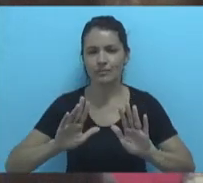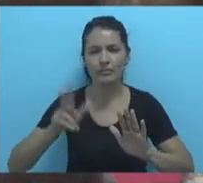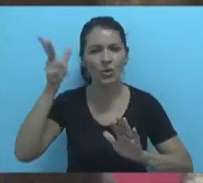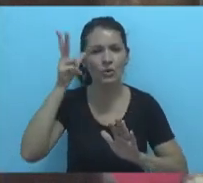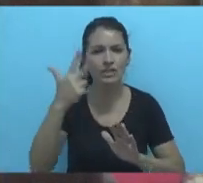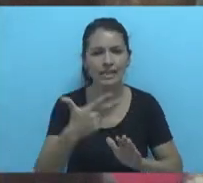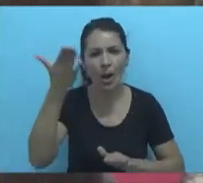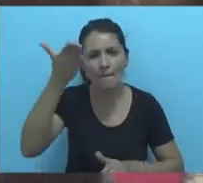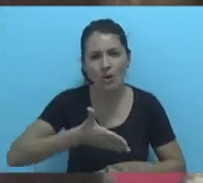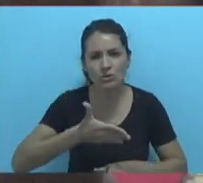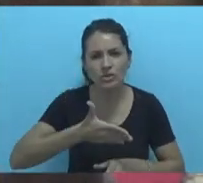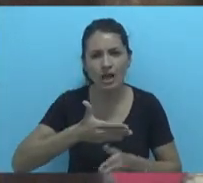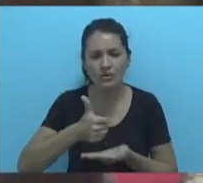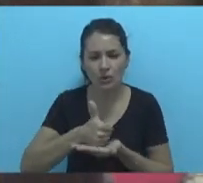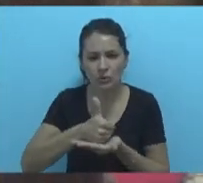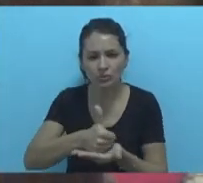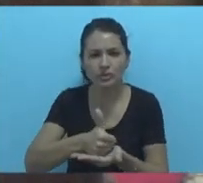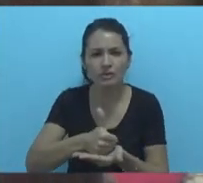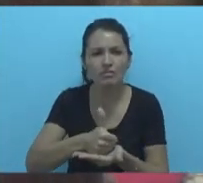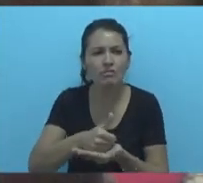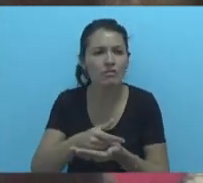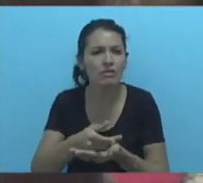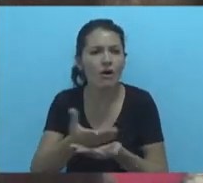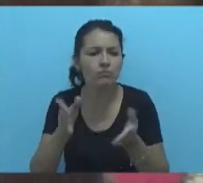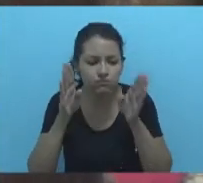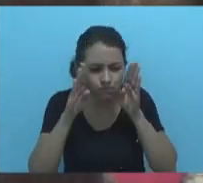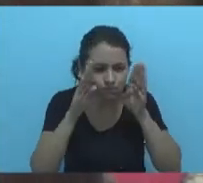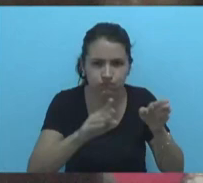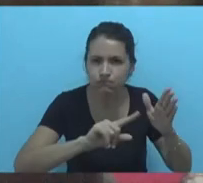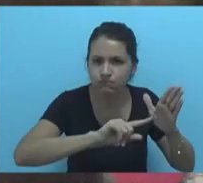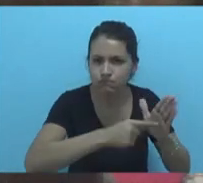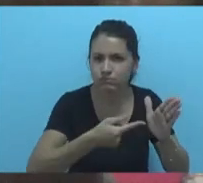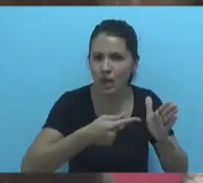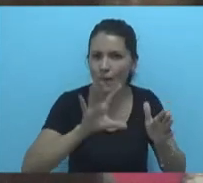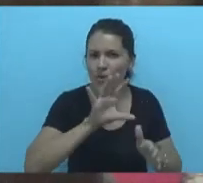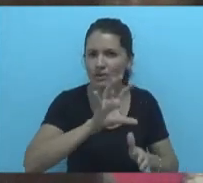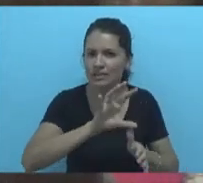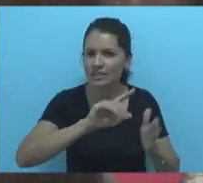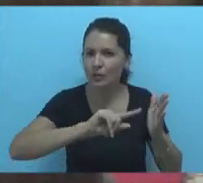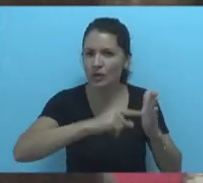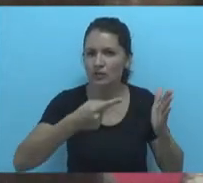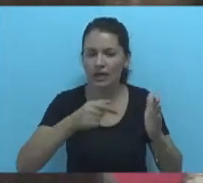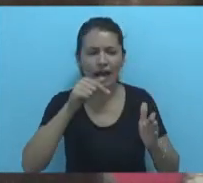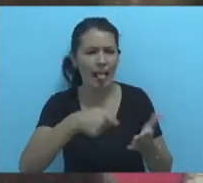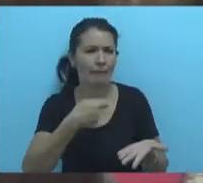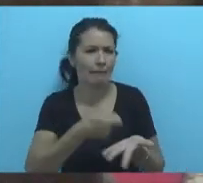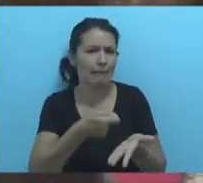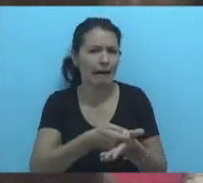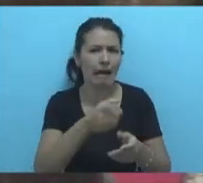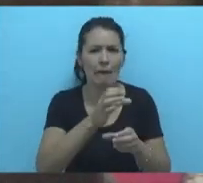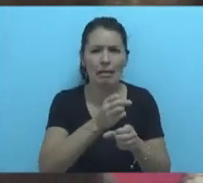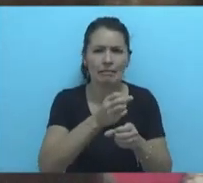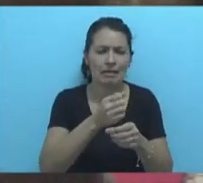83% de los subsidios se concentran en el AMBA, lo que hace que en el AMBA se pague un pasaje muchísimo, pero muchísimo